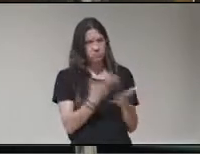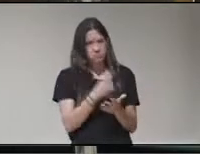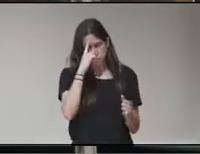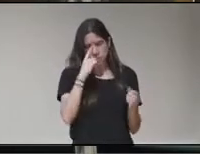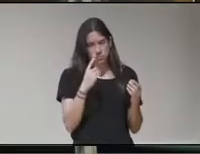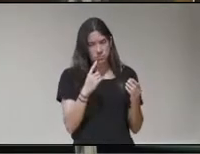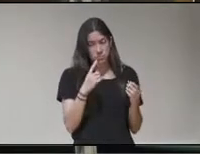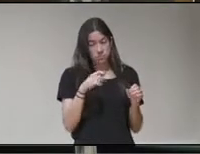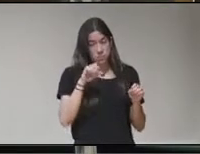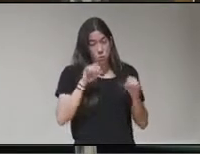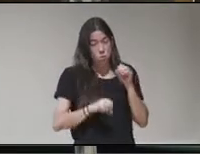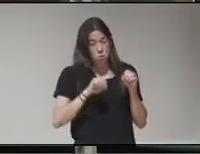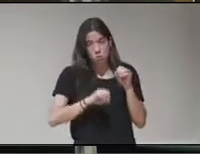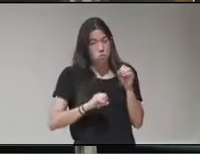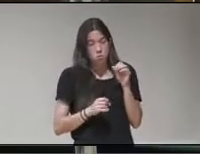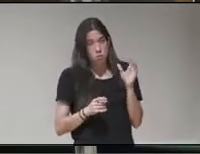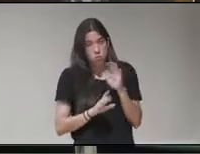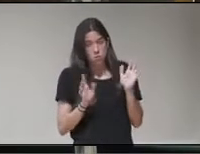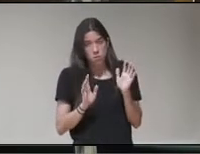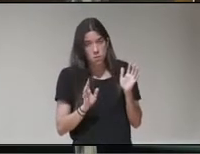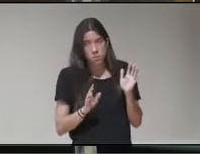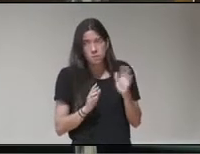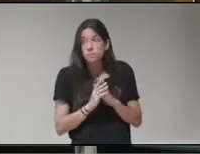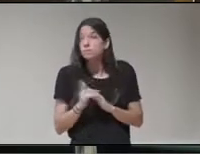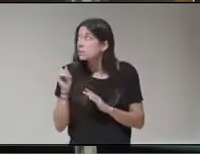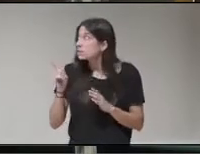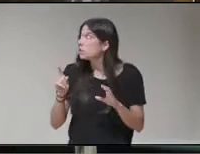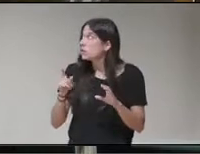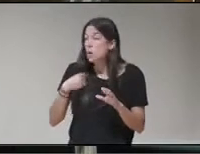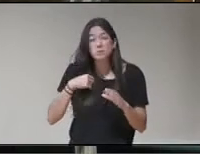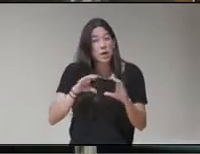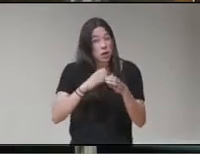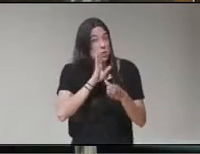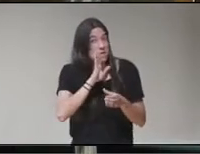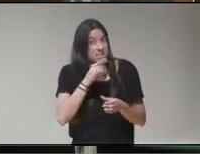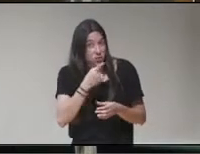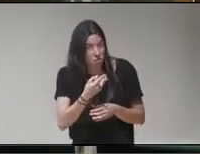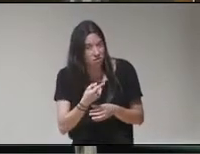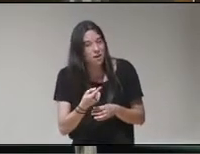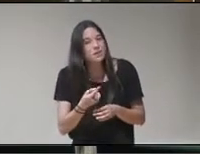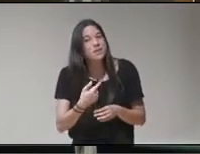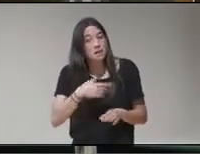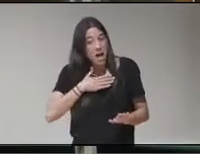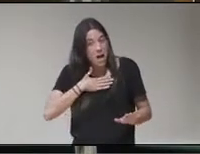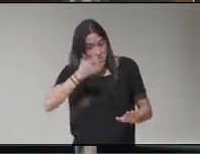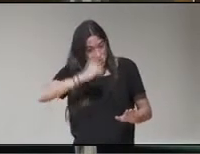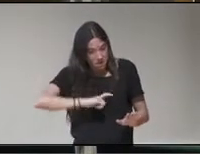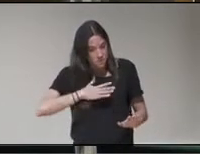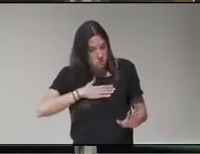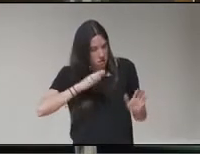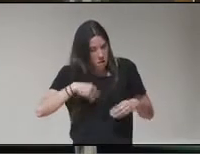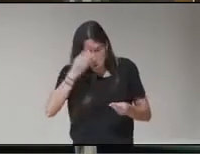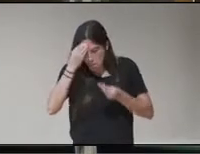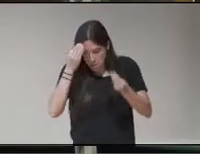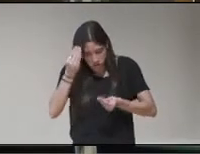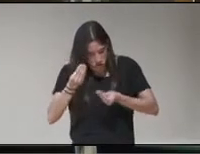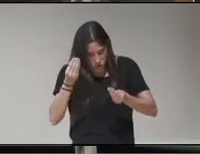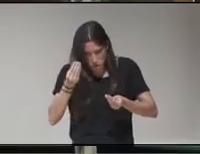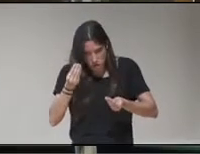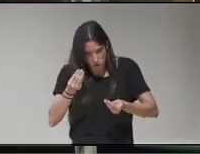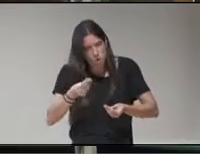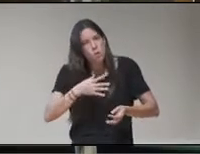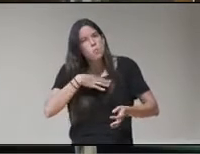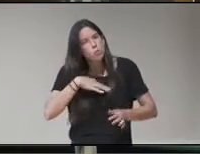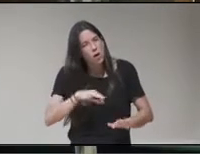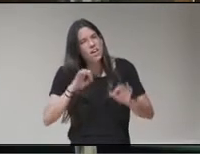entonces eso... grupo monofilético, es lo que os estaba diciendo. Entonces, eso a mí me lleva a preguntarme esto. ¿Es posible